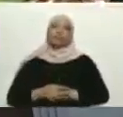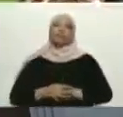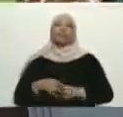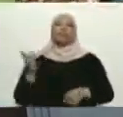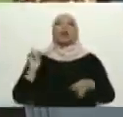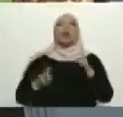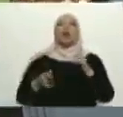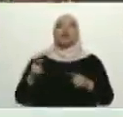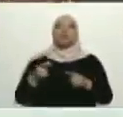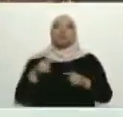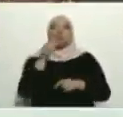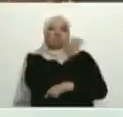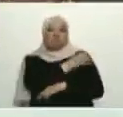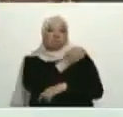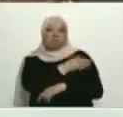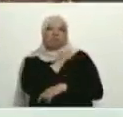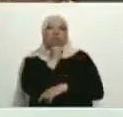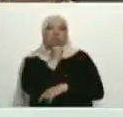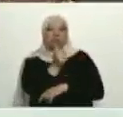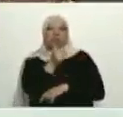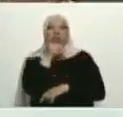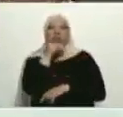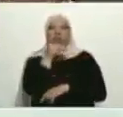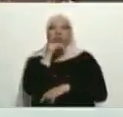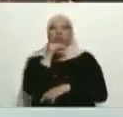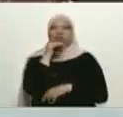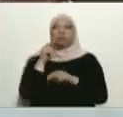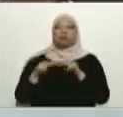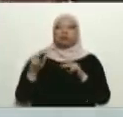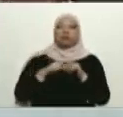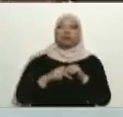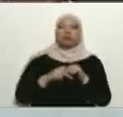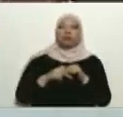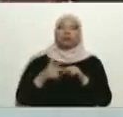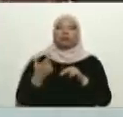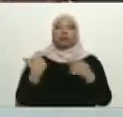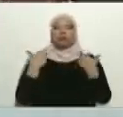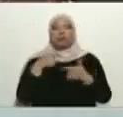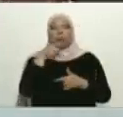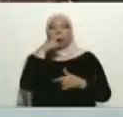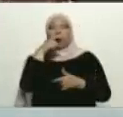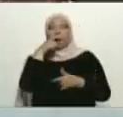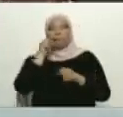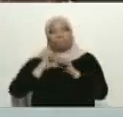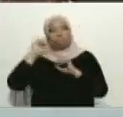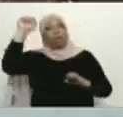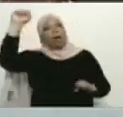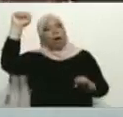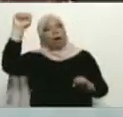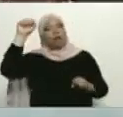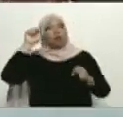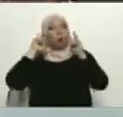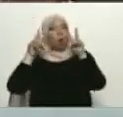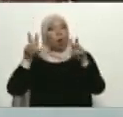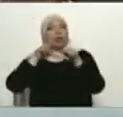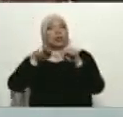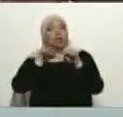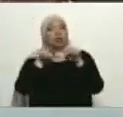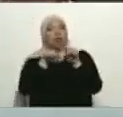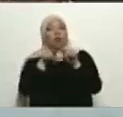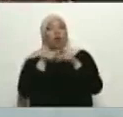algunos amargados y amargados porque yo vi mucha gente y muchos niños disfrazados de súper bigote yo no sé si ustedes lo vieron Pero yo lo vi